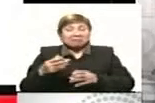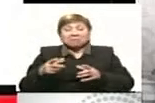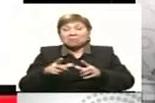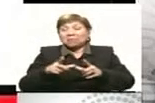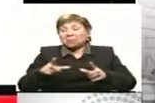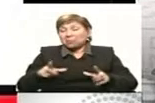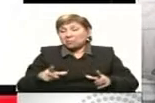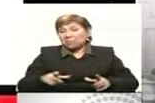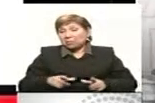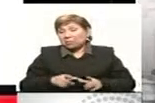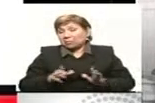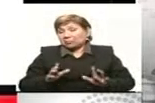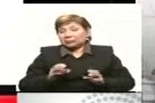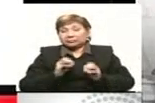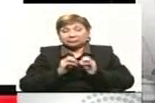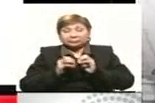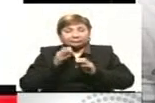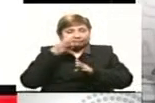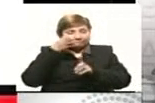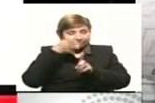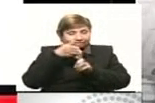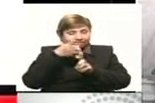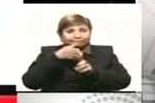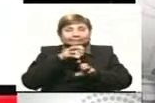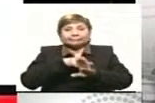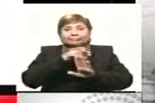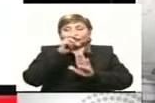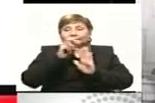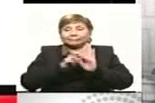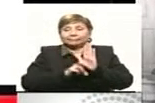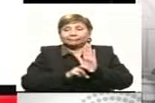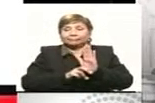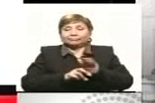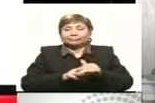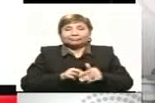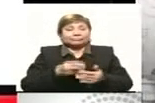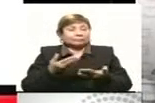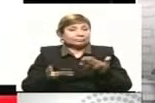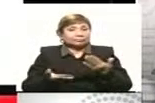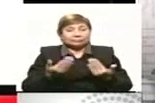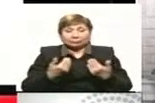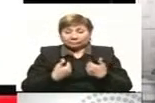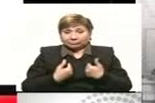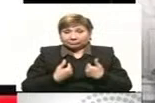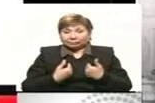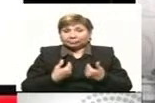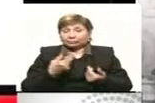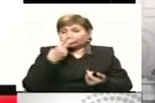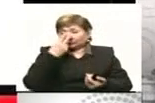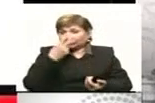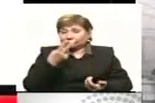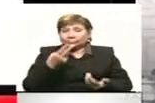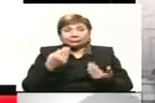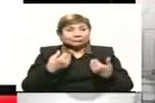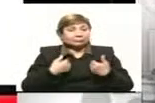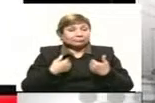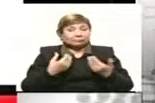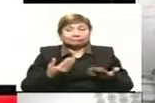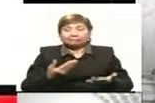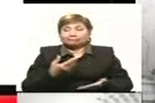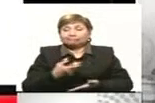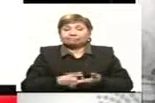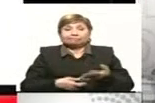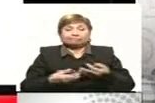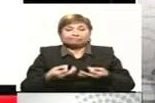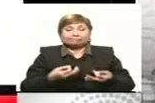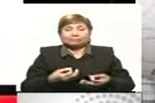locales que sean los ejecutores directos de esos proyectos de inversión. Como pueden ver, también tenemos aquí, nuevamente les explico, nuestro programa de